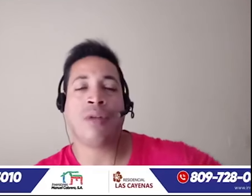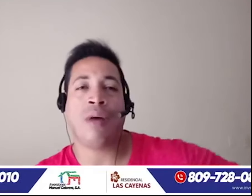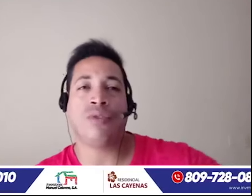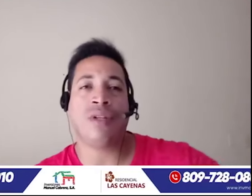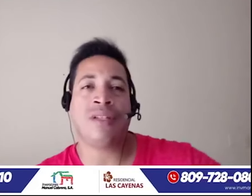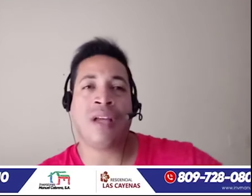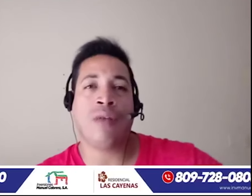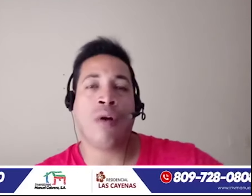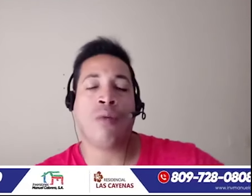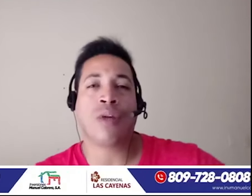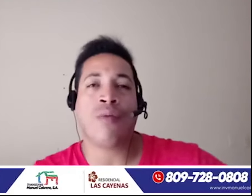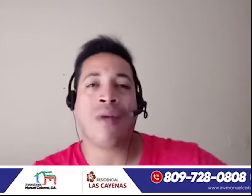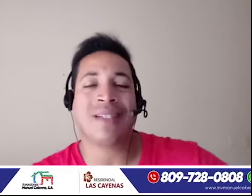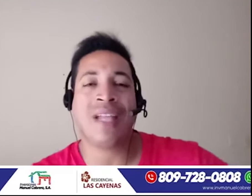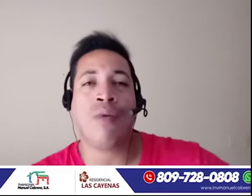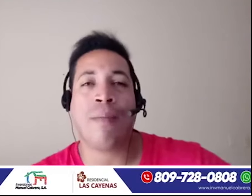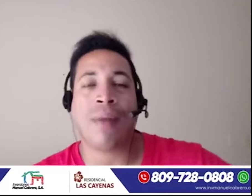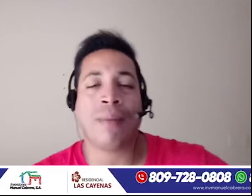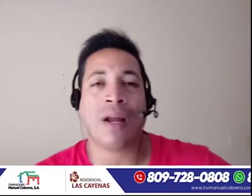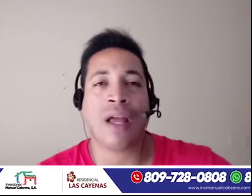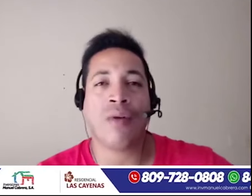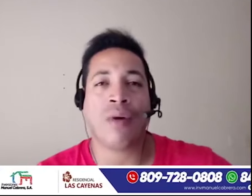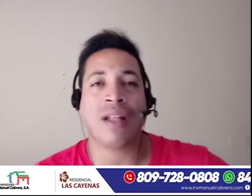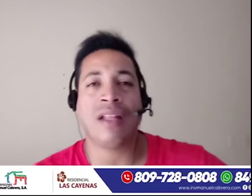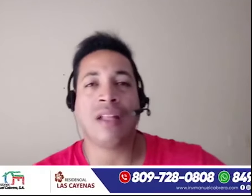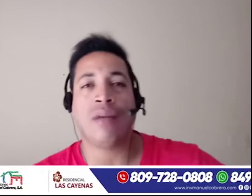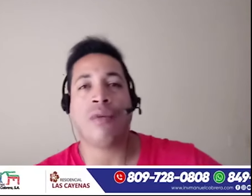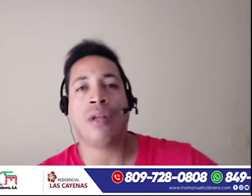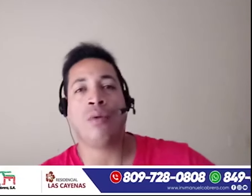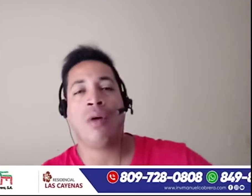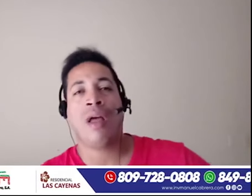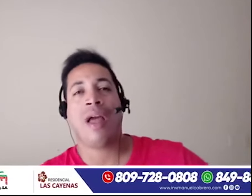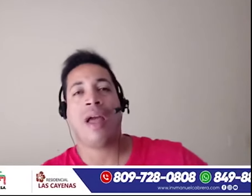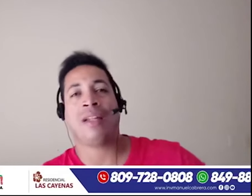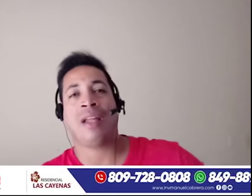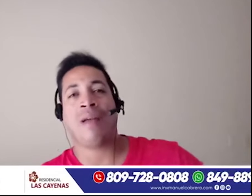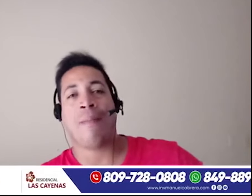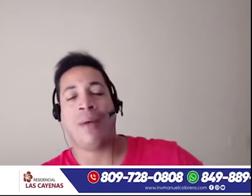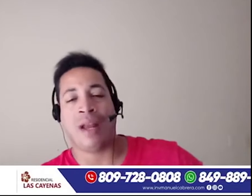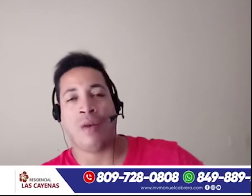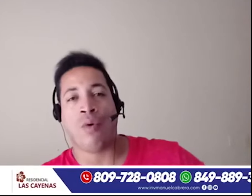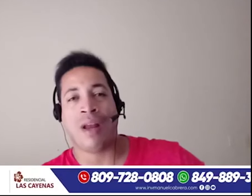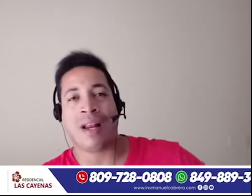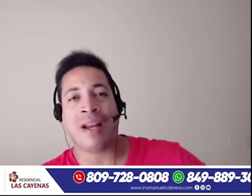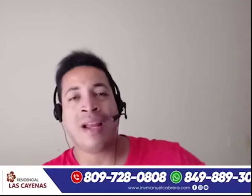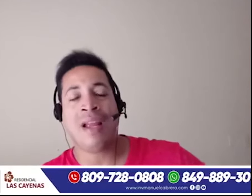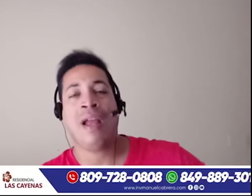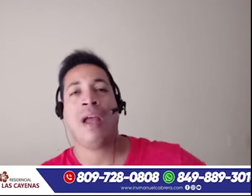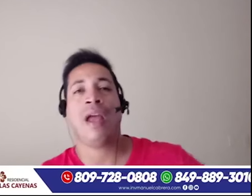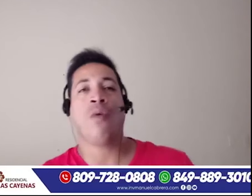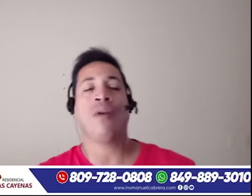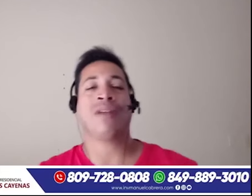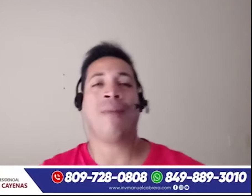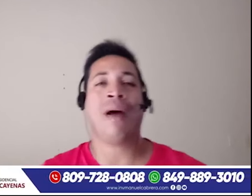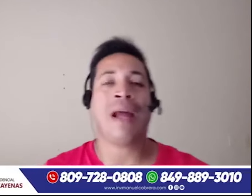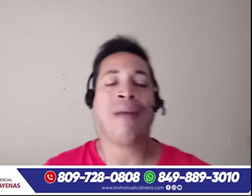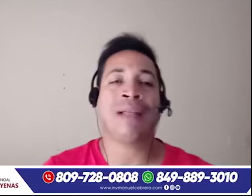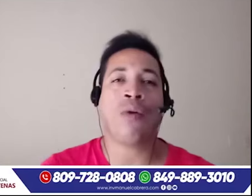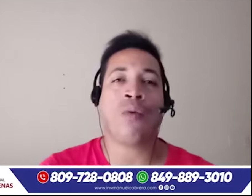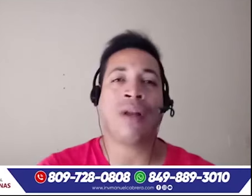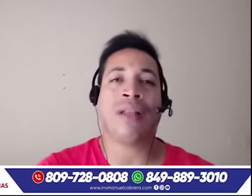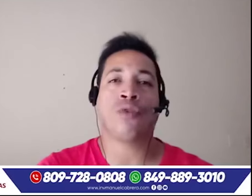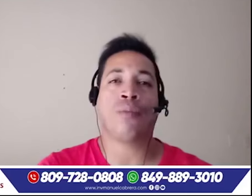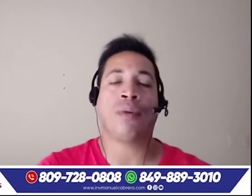acción de la justicia y luego buscar un castigo ejemplar para aquellos que están distribuyendo este veneno. El clerén en una semana ha